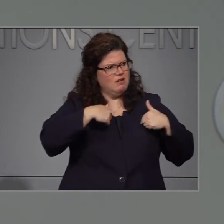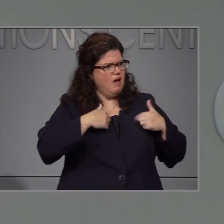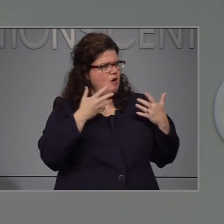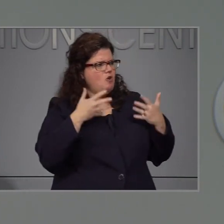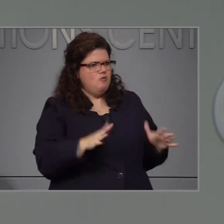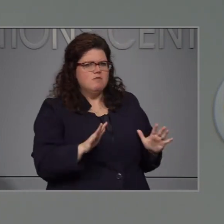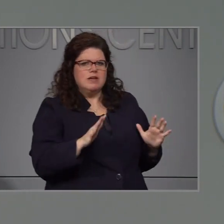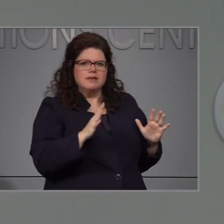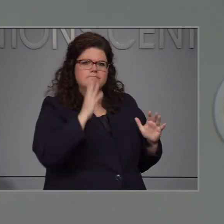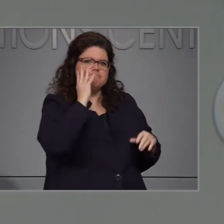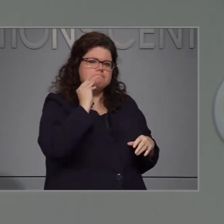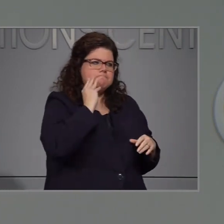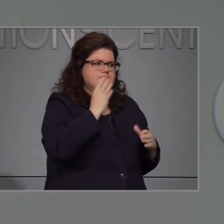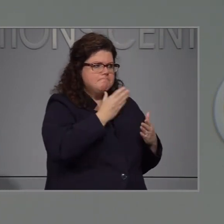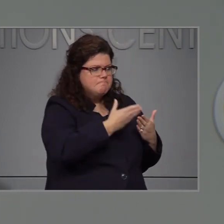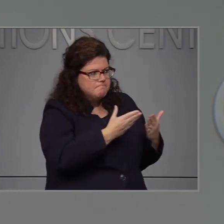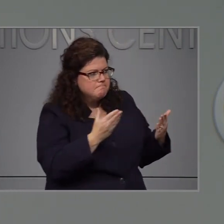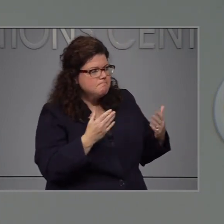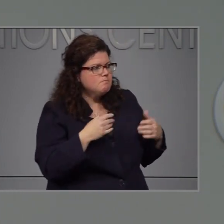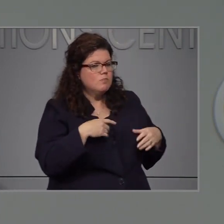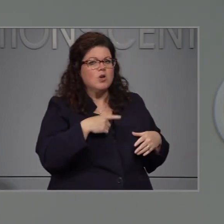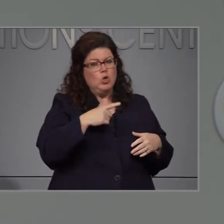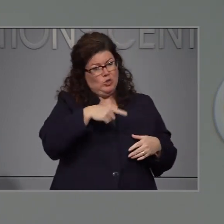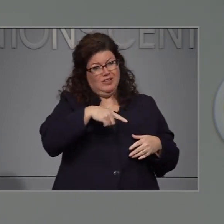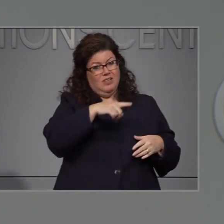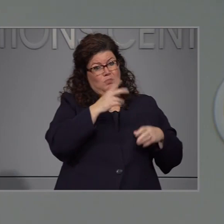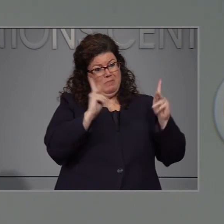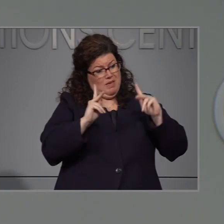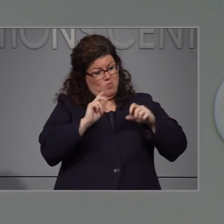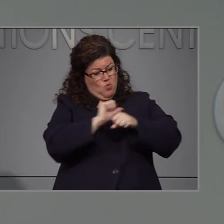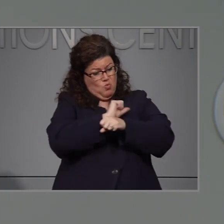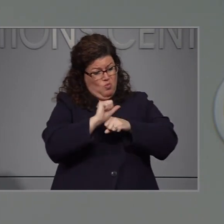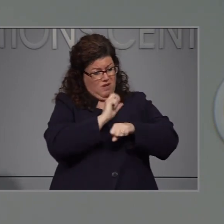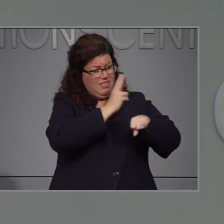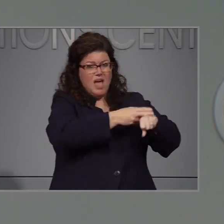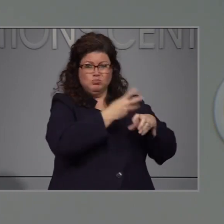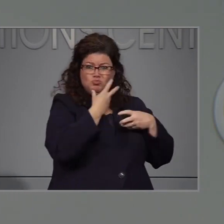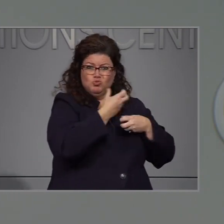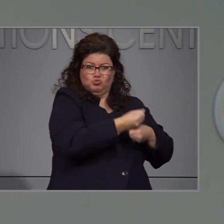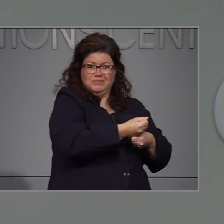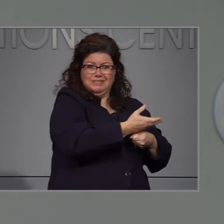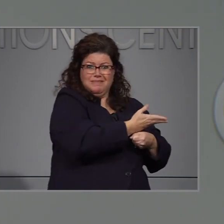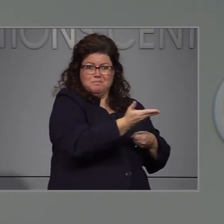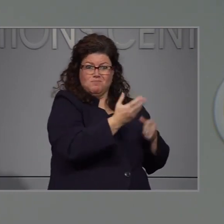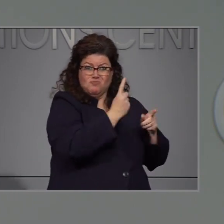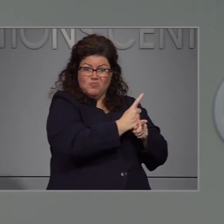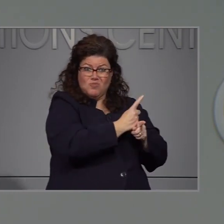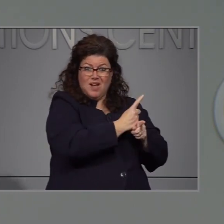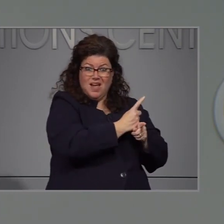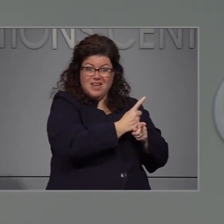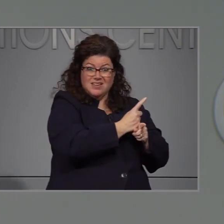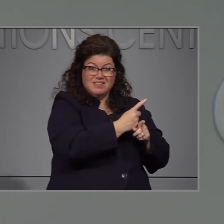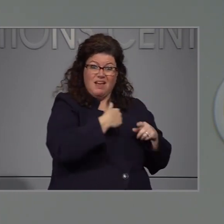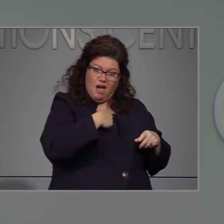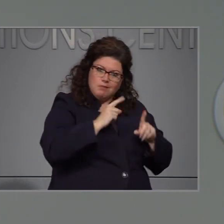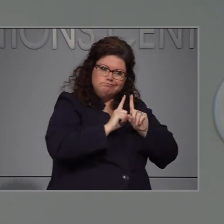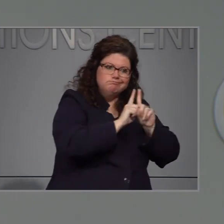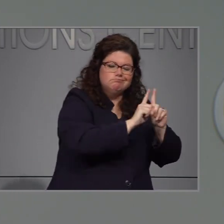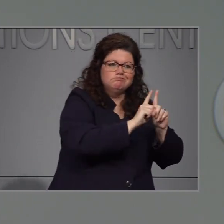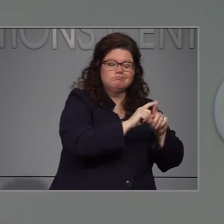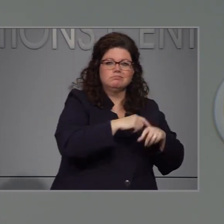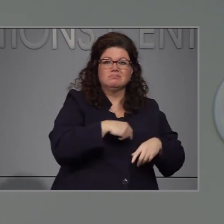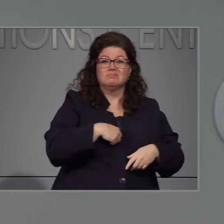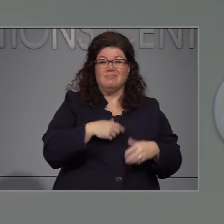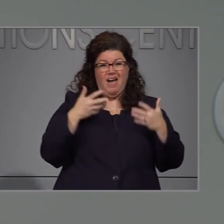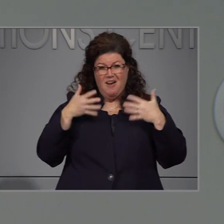y oficiales de seguridad. Todos ellos son personas con quienes ustedes confían. De hecho, yo he caminado los